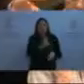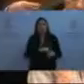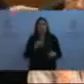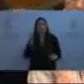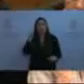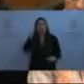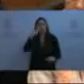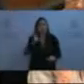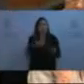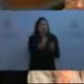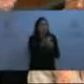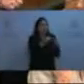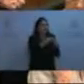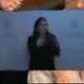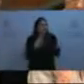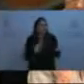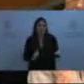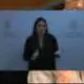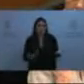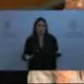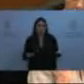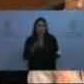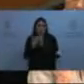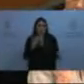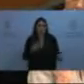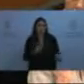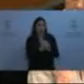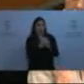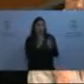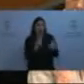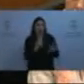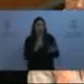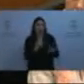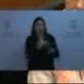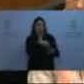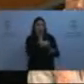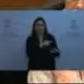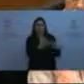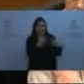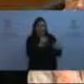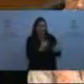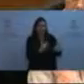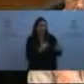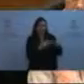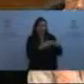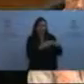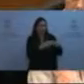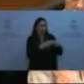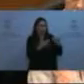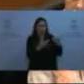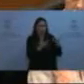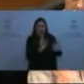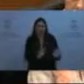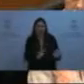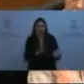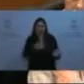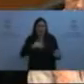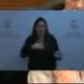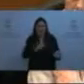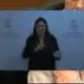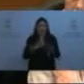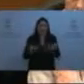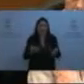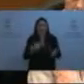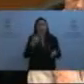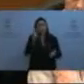Y son del mismo partido. Si no, ya no me lo quiero llegar ni imaginar. Para ponerse de acuerdo, ustedes no se hablan, no se sientan, no se caen bien. Yo